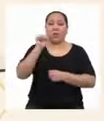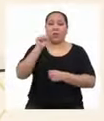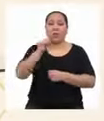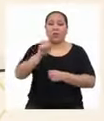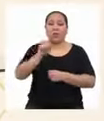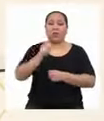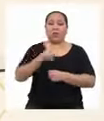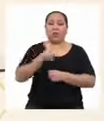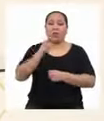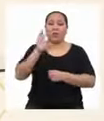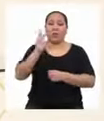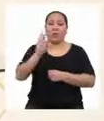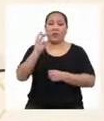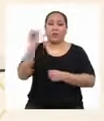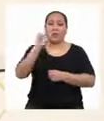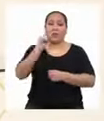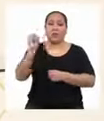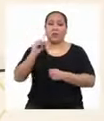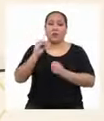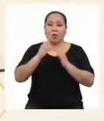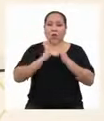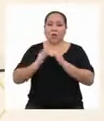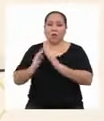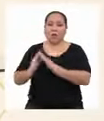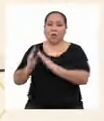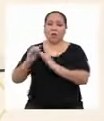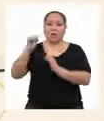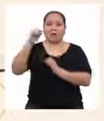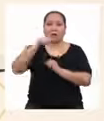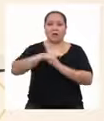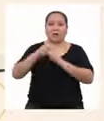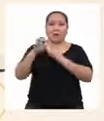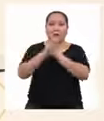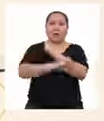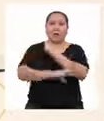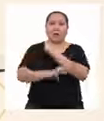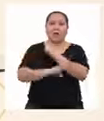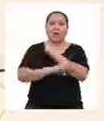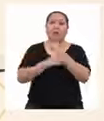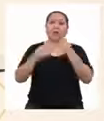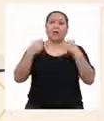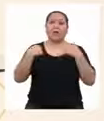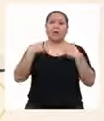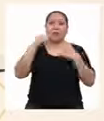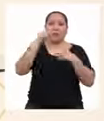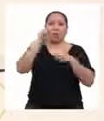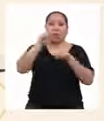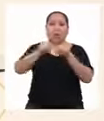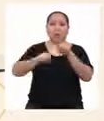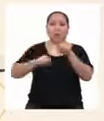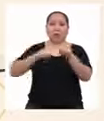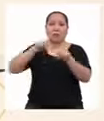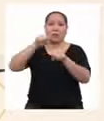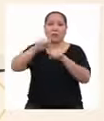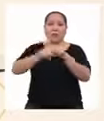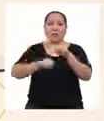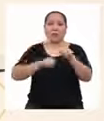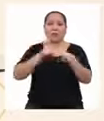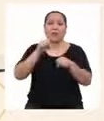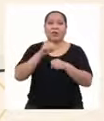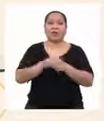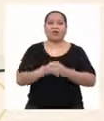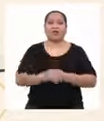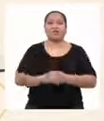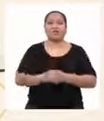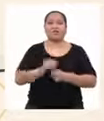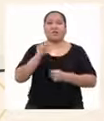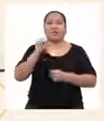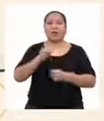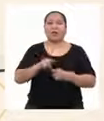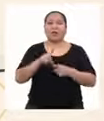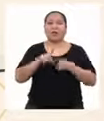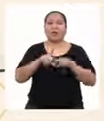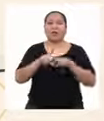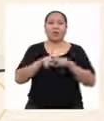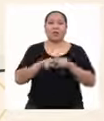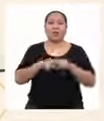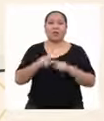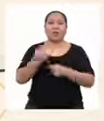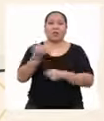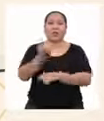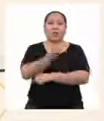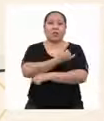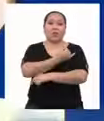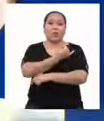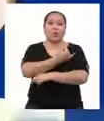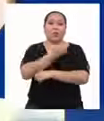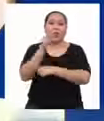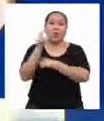17,6% de los hogares en nuestro país tiene una bicicleta. Según el Instituto Nacional de Estadística